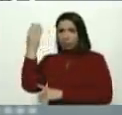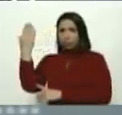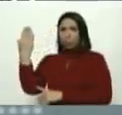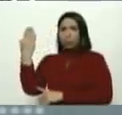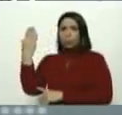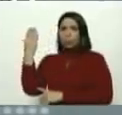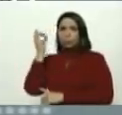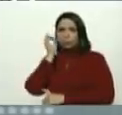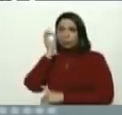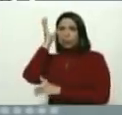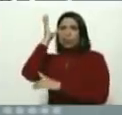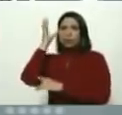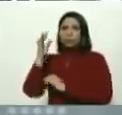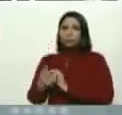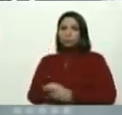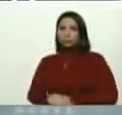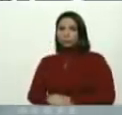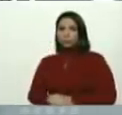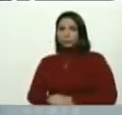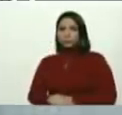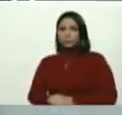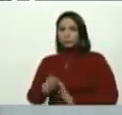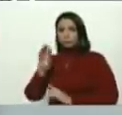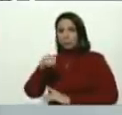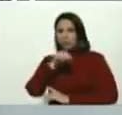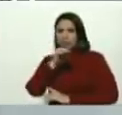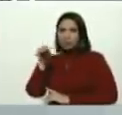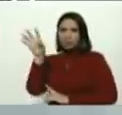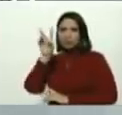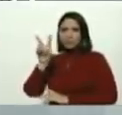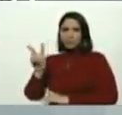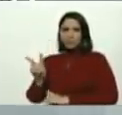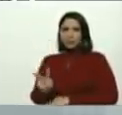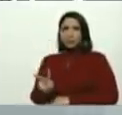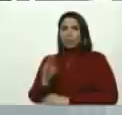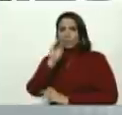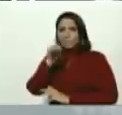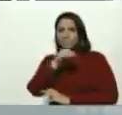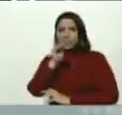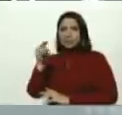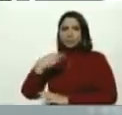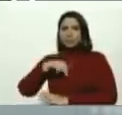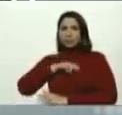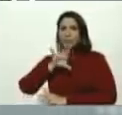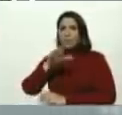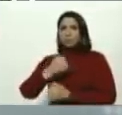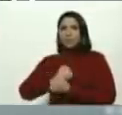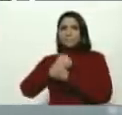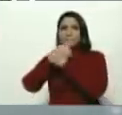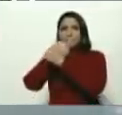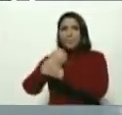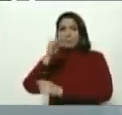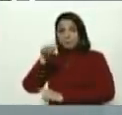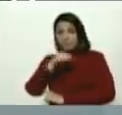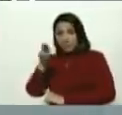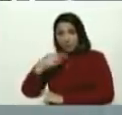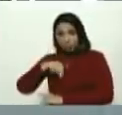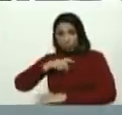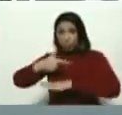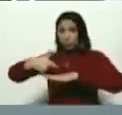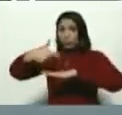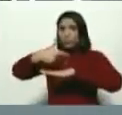Dios creador, bendice a Venezuela, bendice a nuestra patria amada, bendice a nuestro